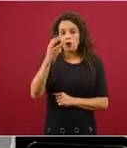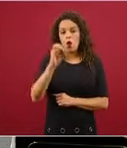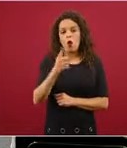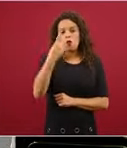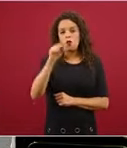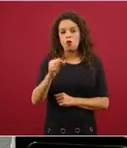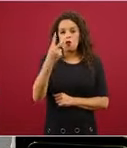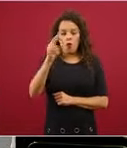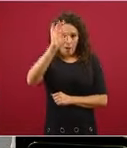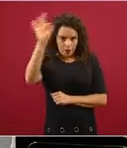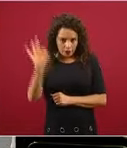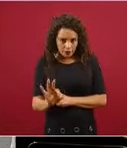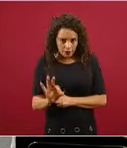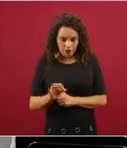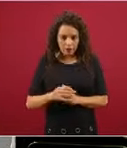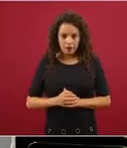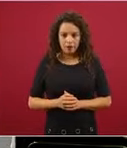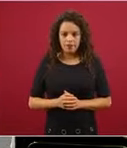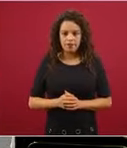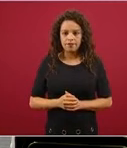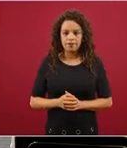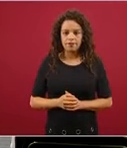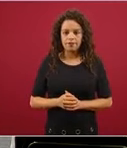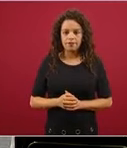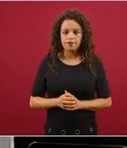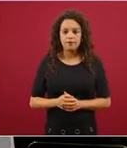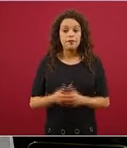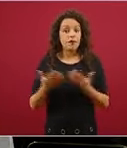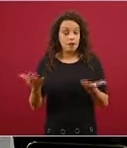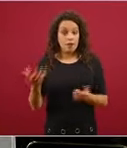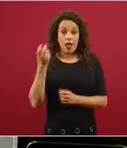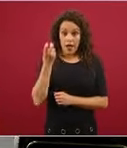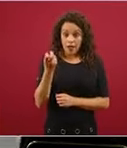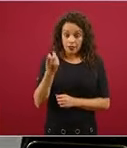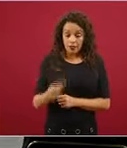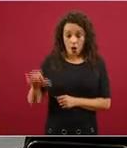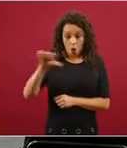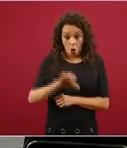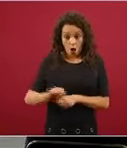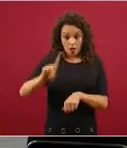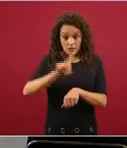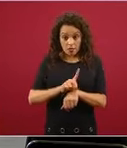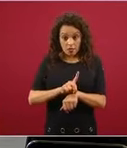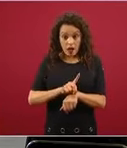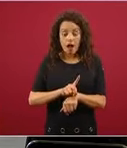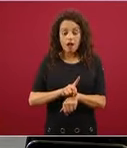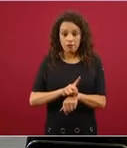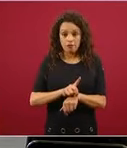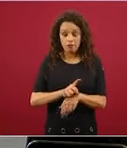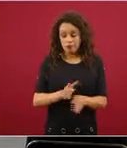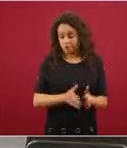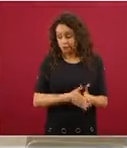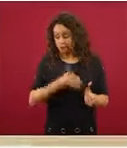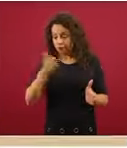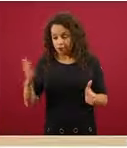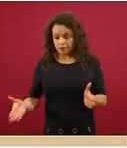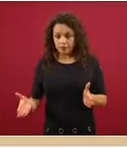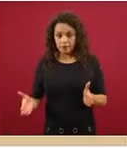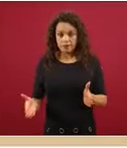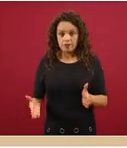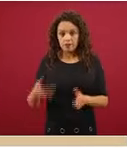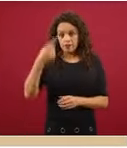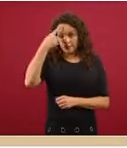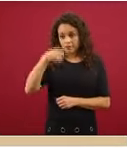todavía por encima del punto porcentual. Bueno, al corte del día de hoy y para los